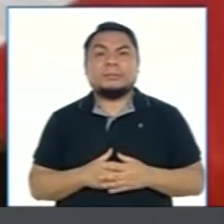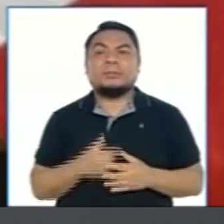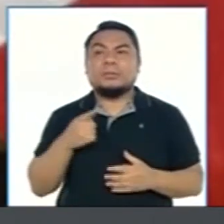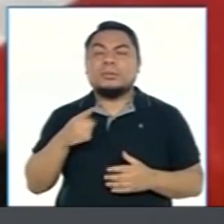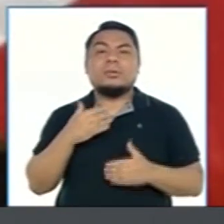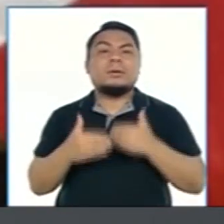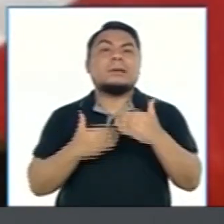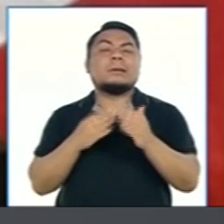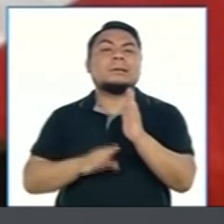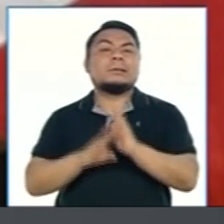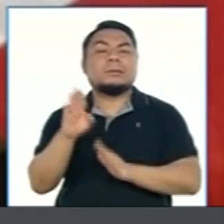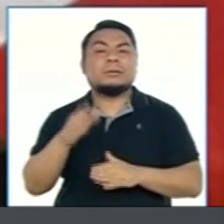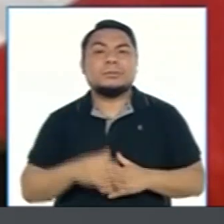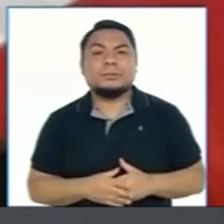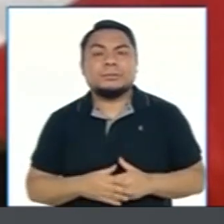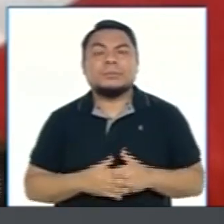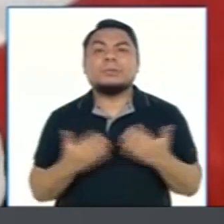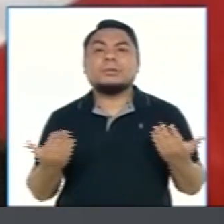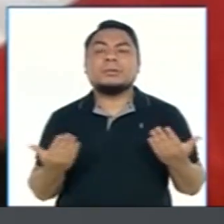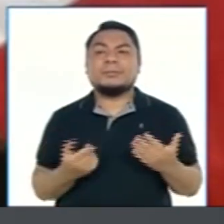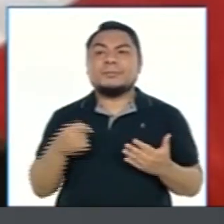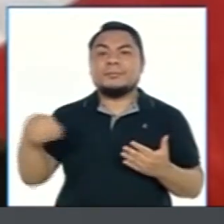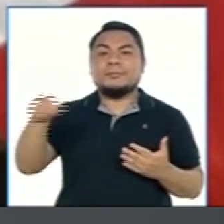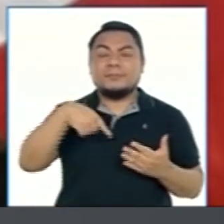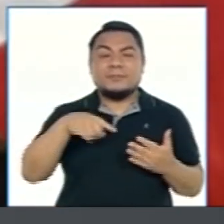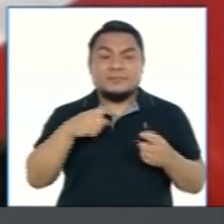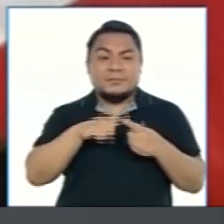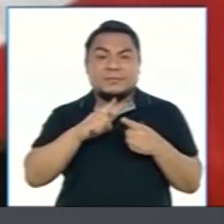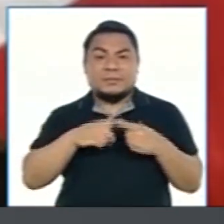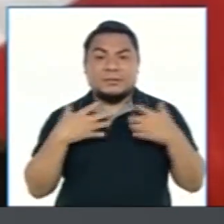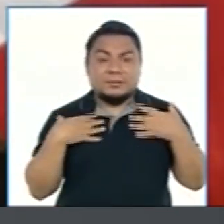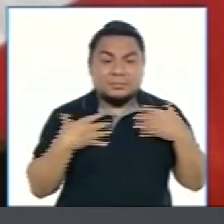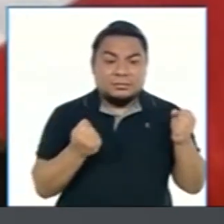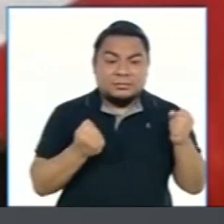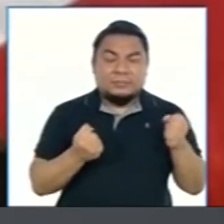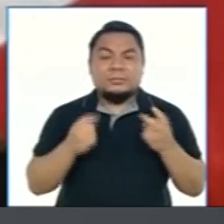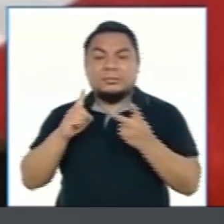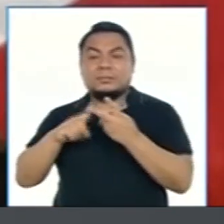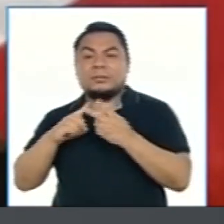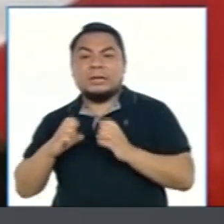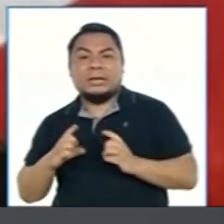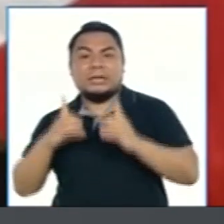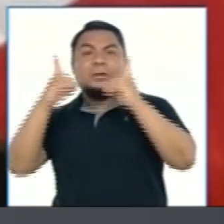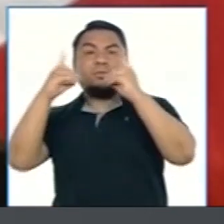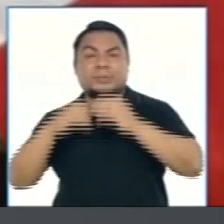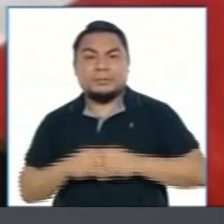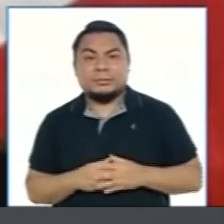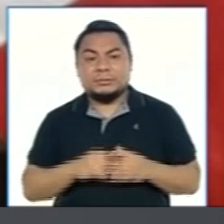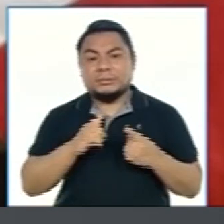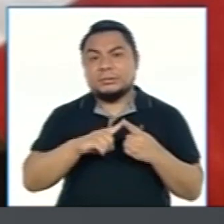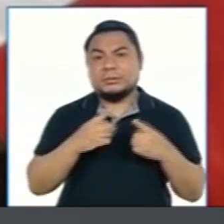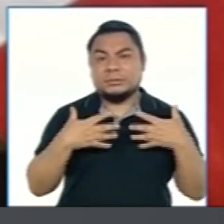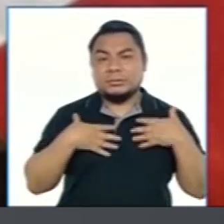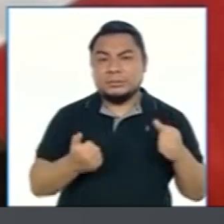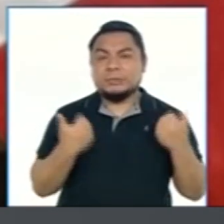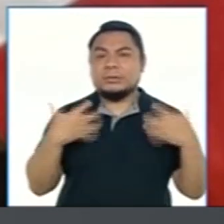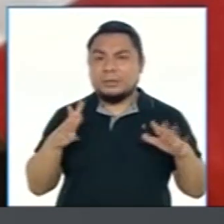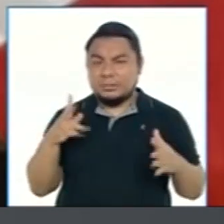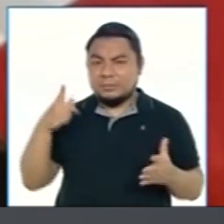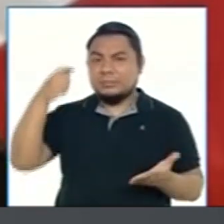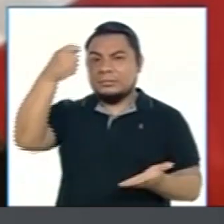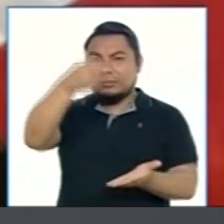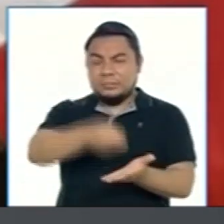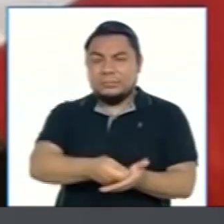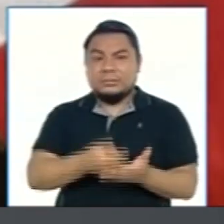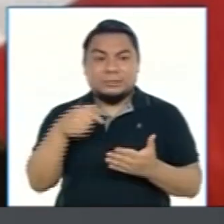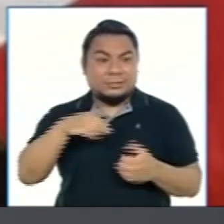un desarrollo son la salud y la educación. Y en salud hemos invertido,